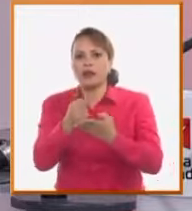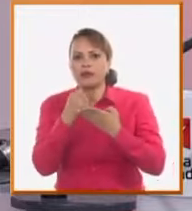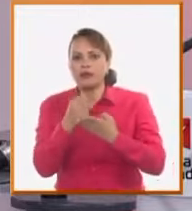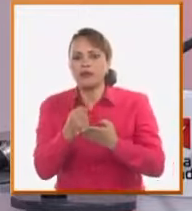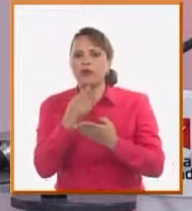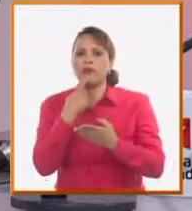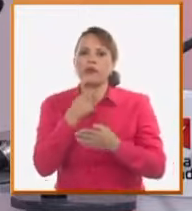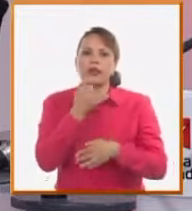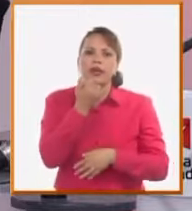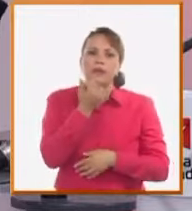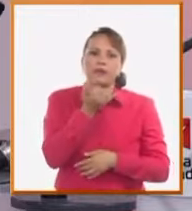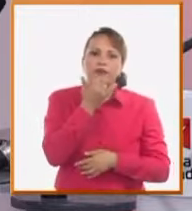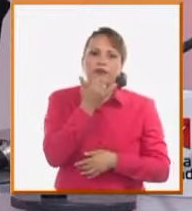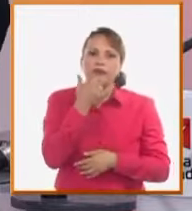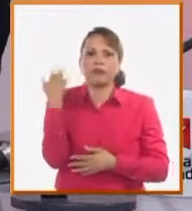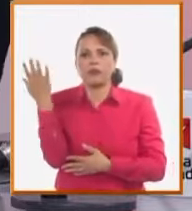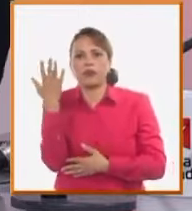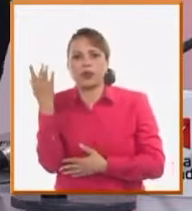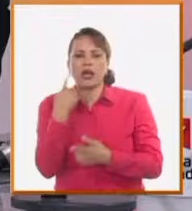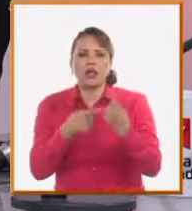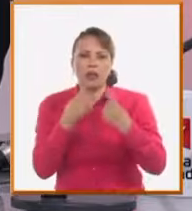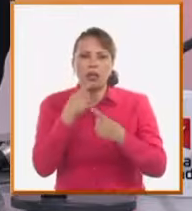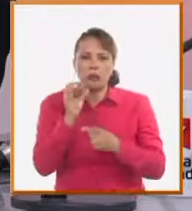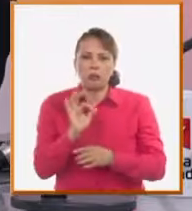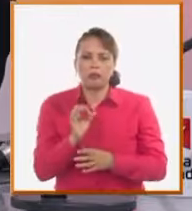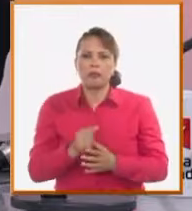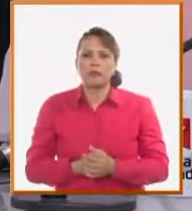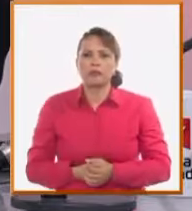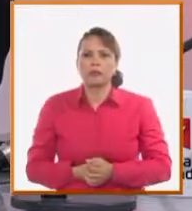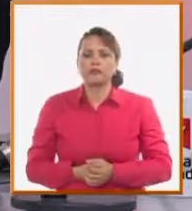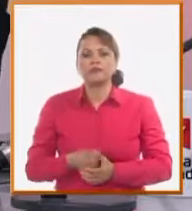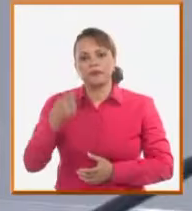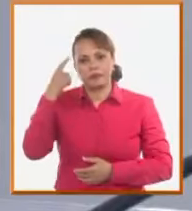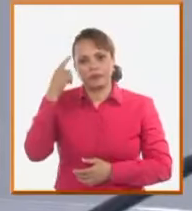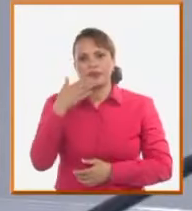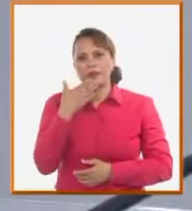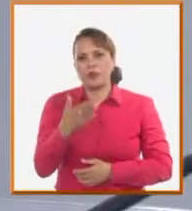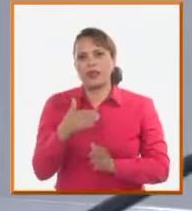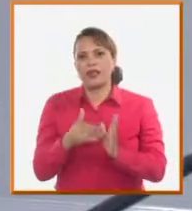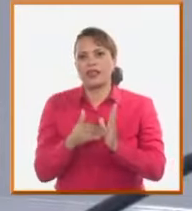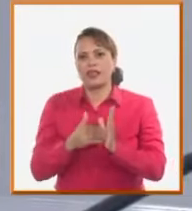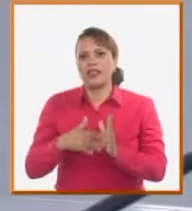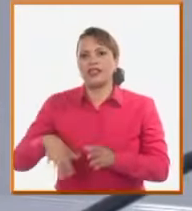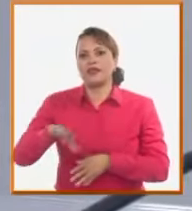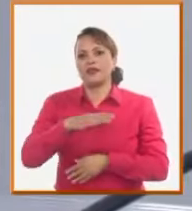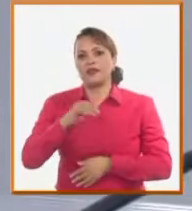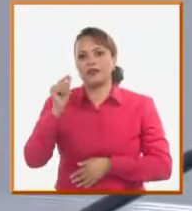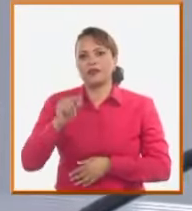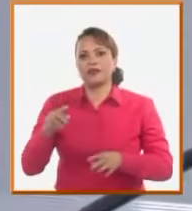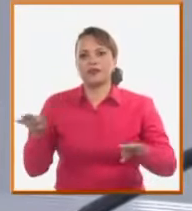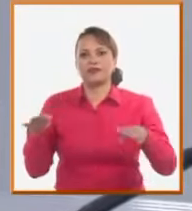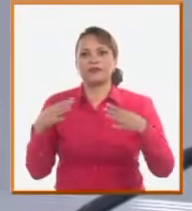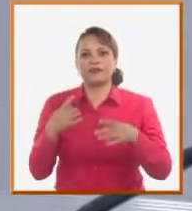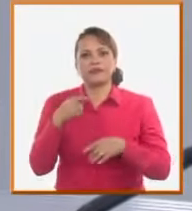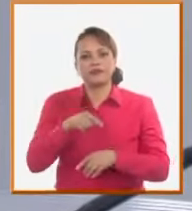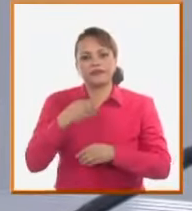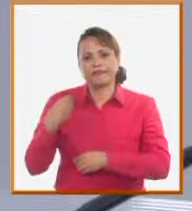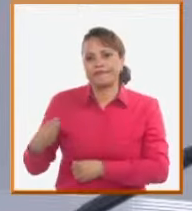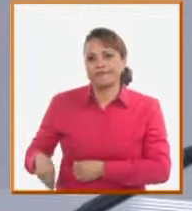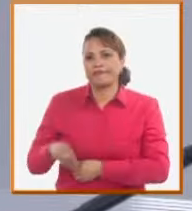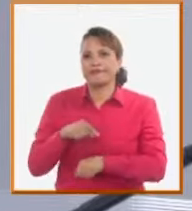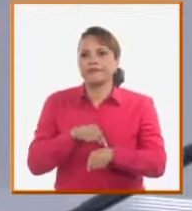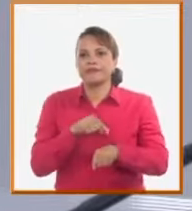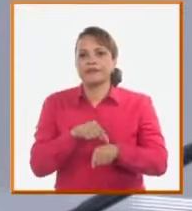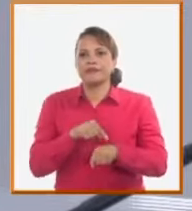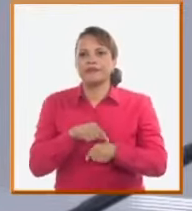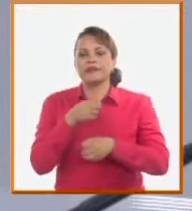enfrentar desafíos como los huracanes, por ejemplo? Sí, buenas tardes, Randy, y buenas tardes a los amigos televidentes. Vamos a aprovechar la oportunidad